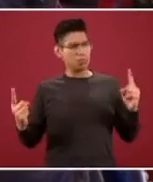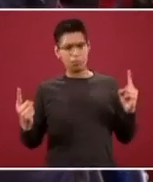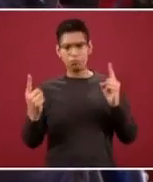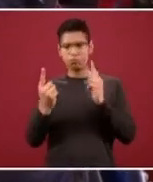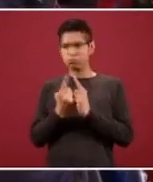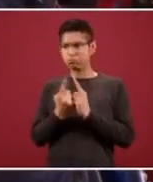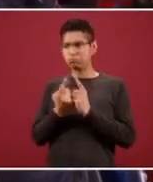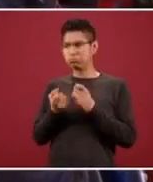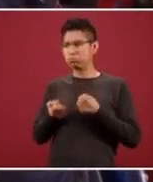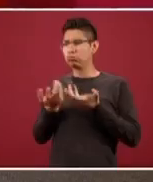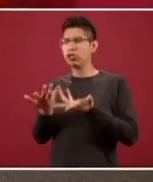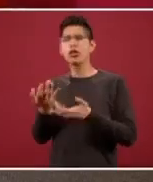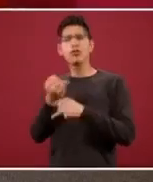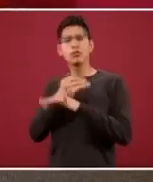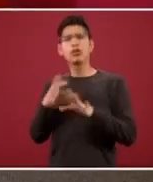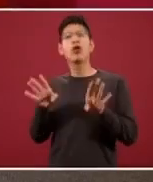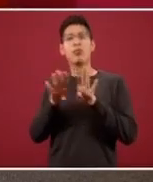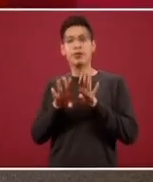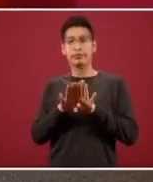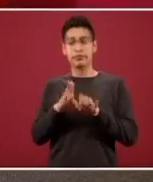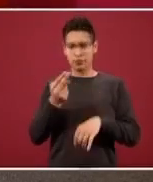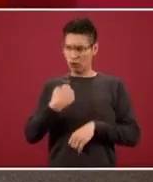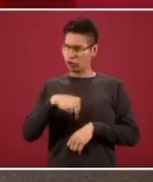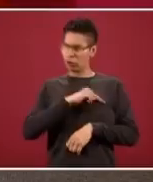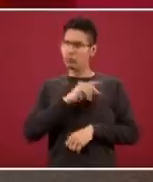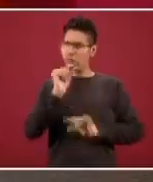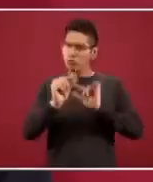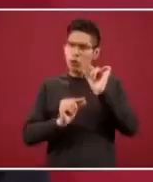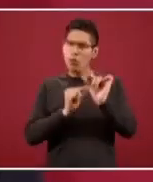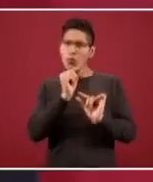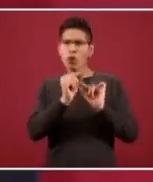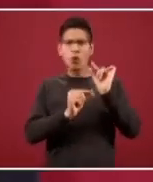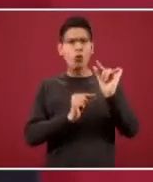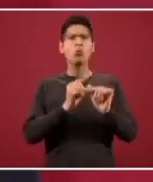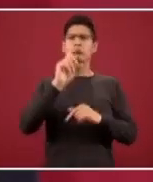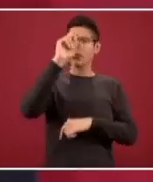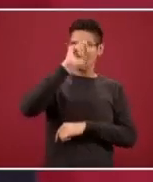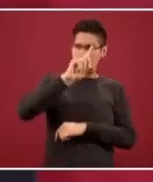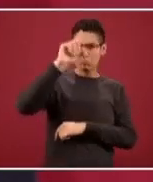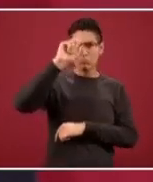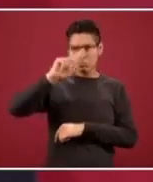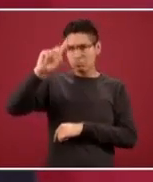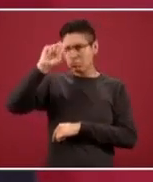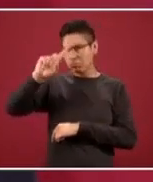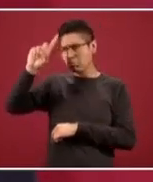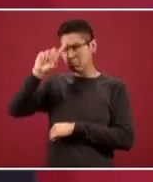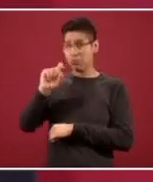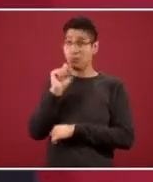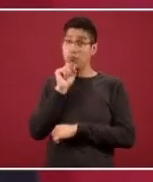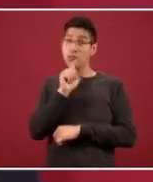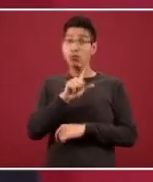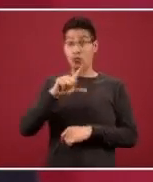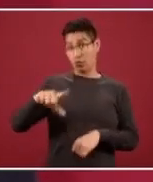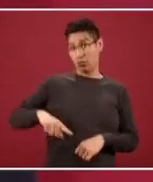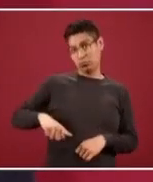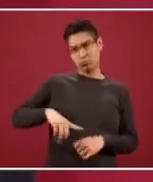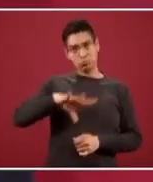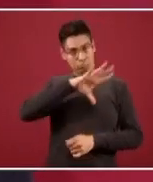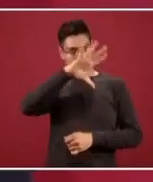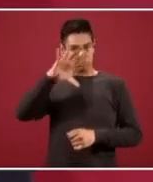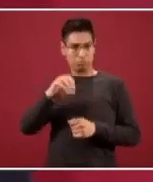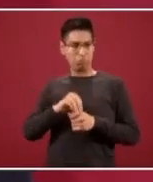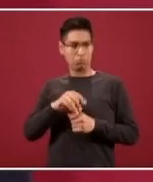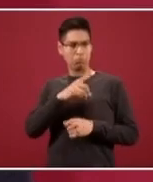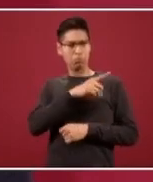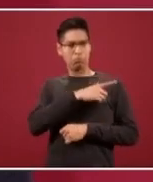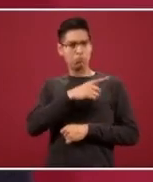mensaje equivocado. Estamos dando pasos, estamos dando recomendaciones a toda la administración pública federal